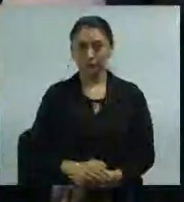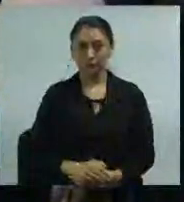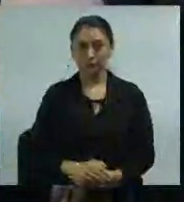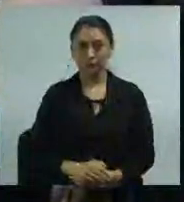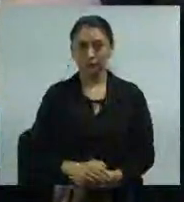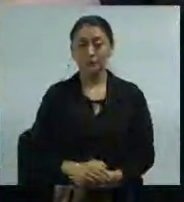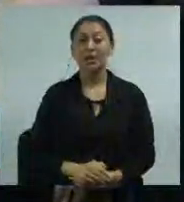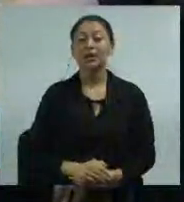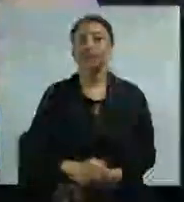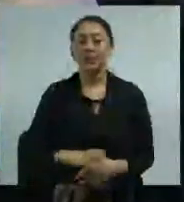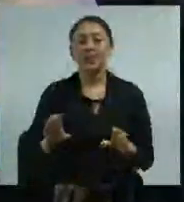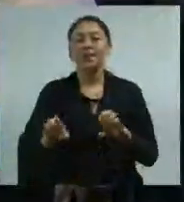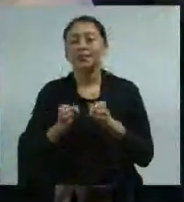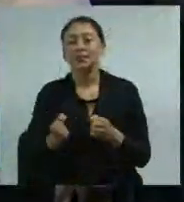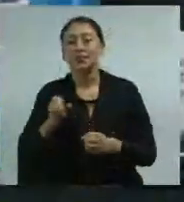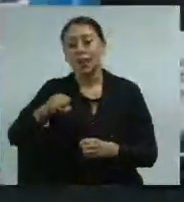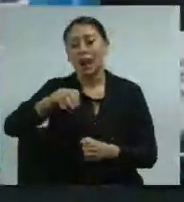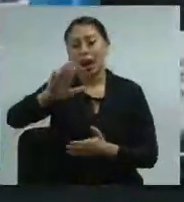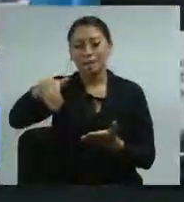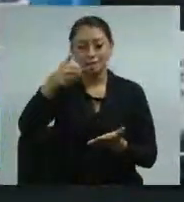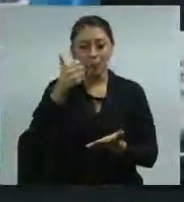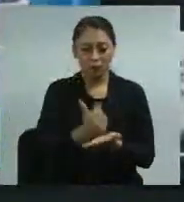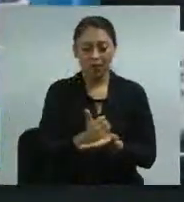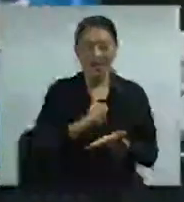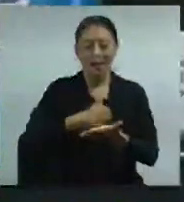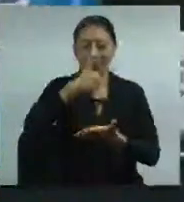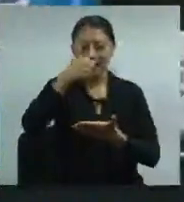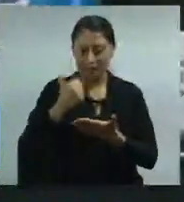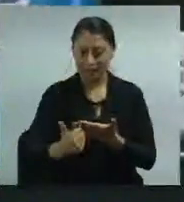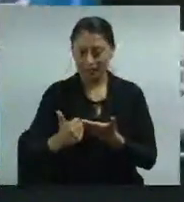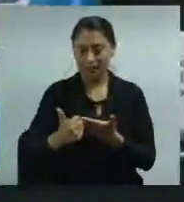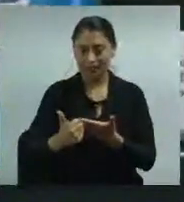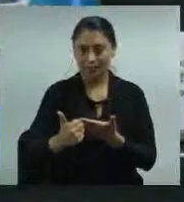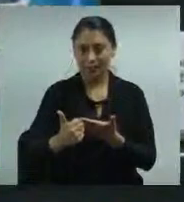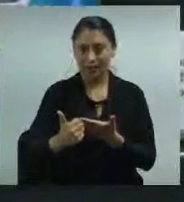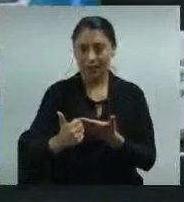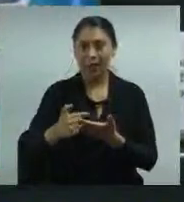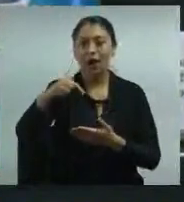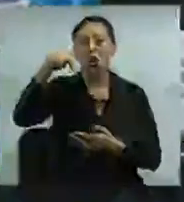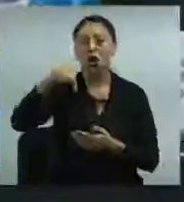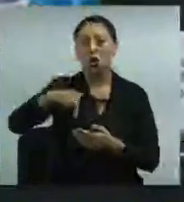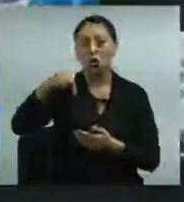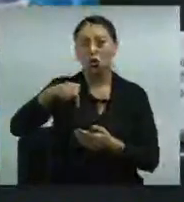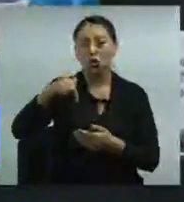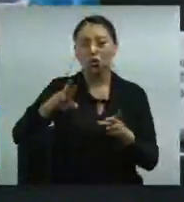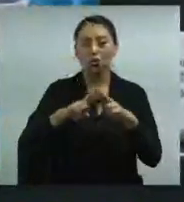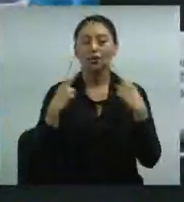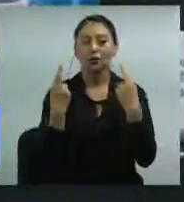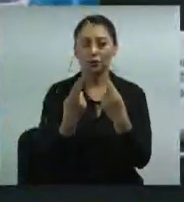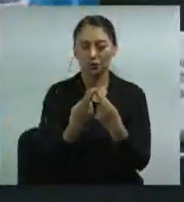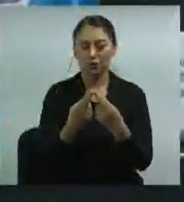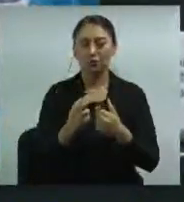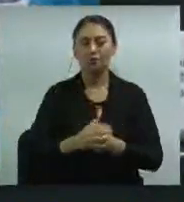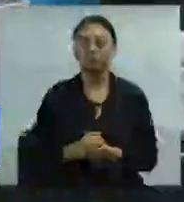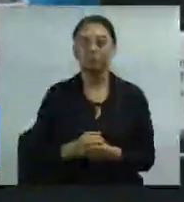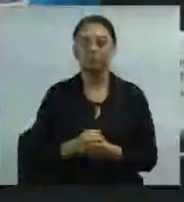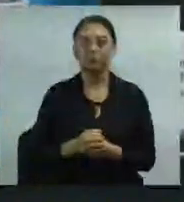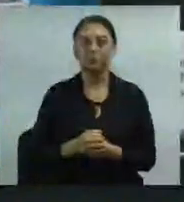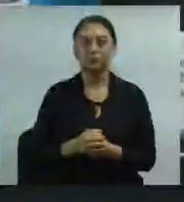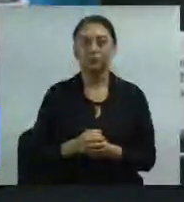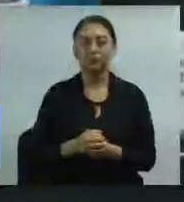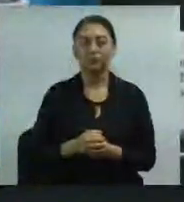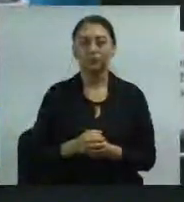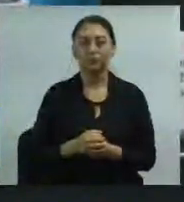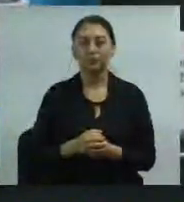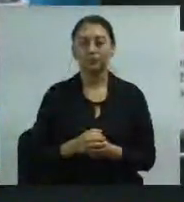Por haber mayoría, queda aprobada la agenda a desarrollarse en esta sesión.